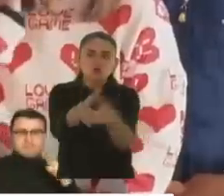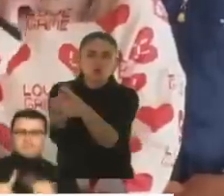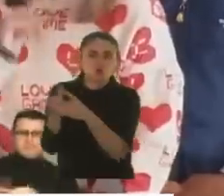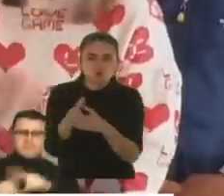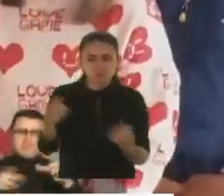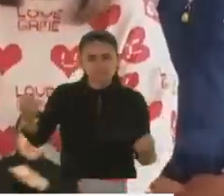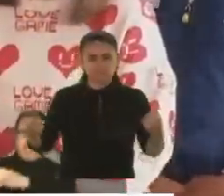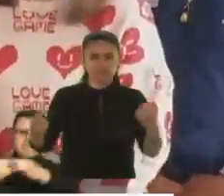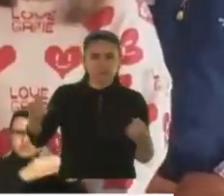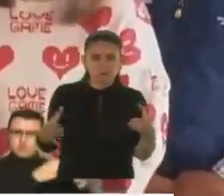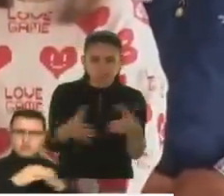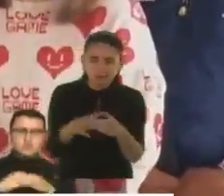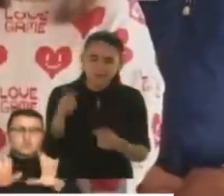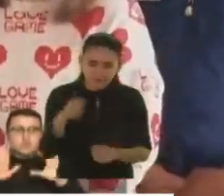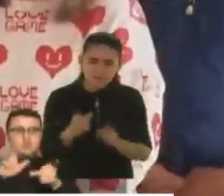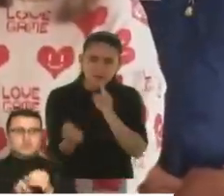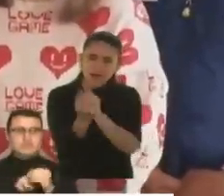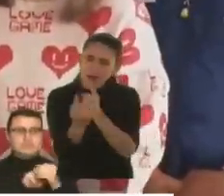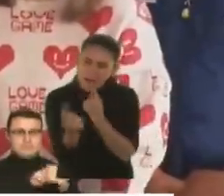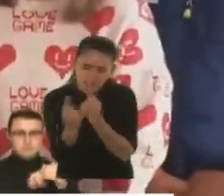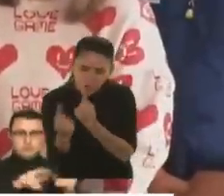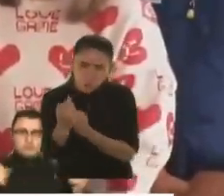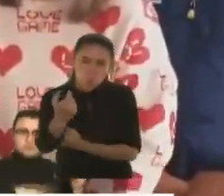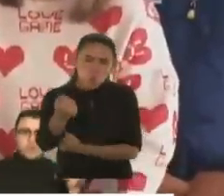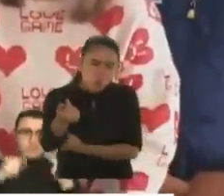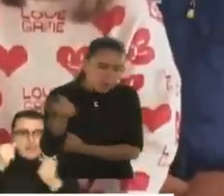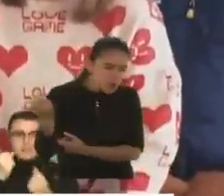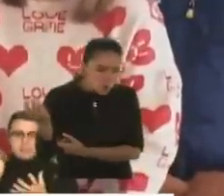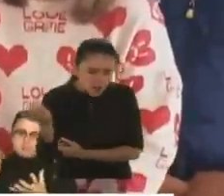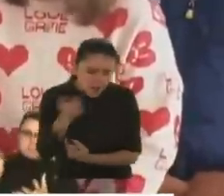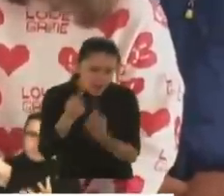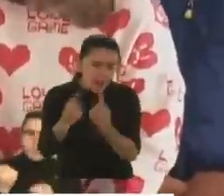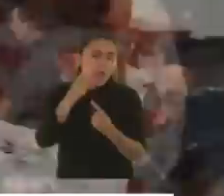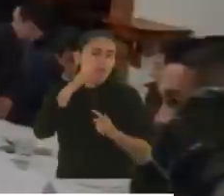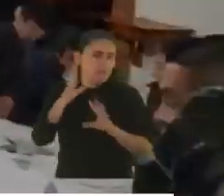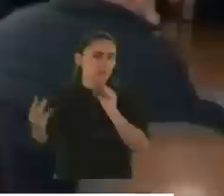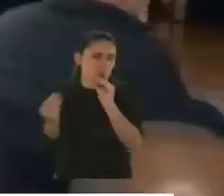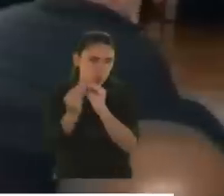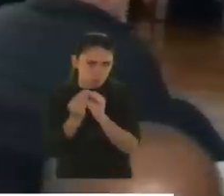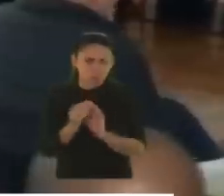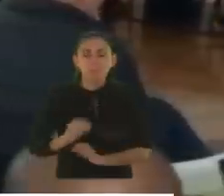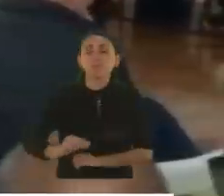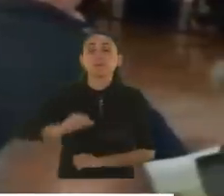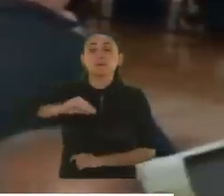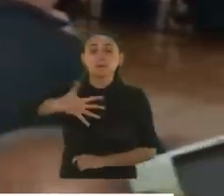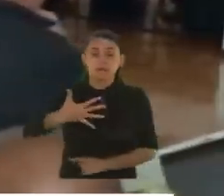de transportadores sobre su valor, su monto, etcétera. Quinto.